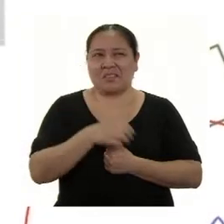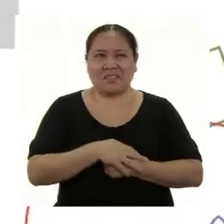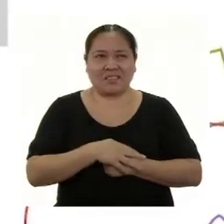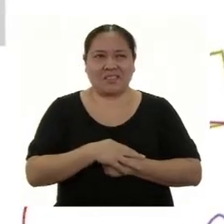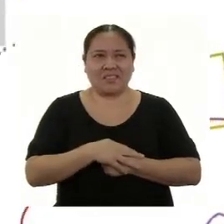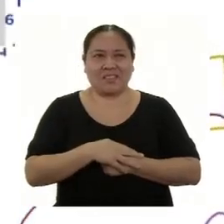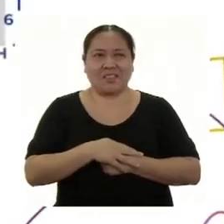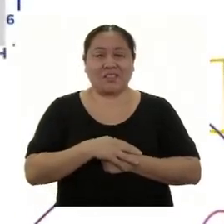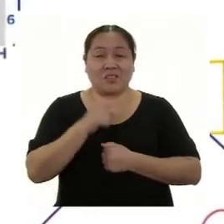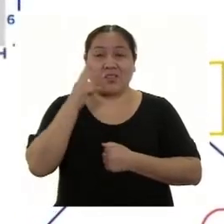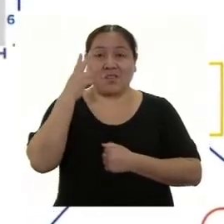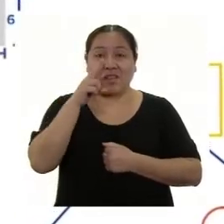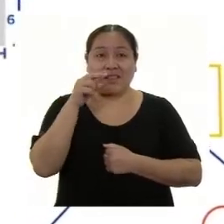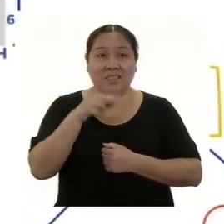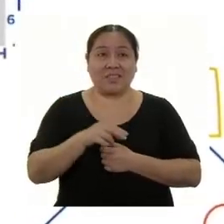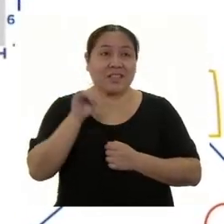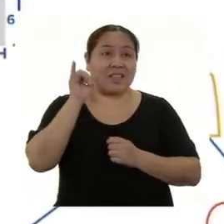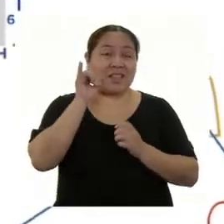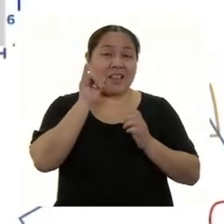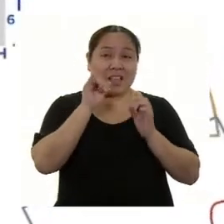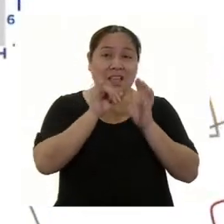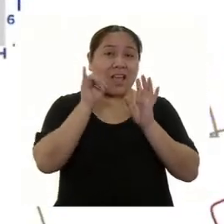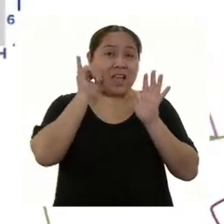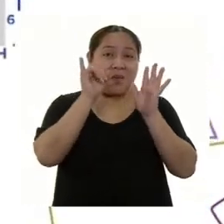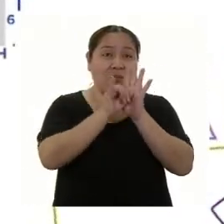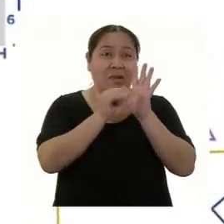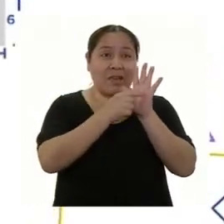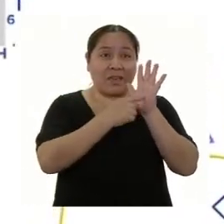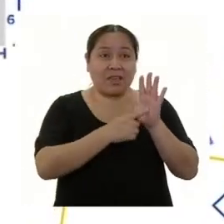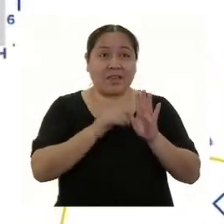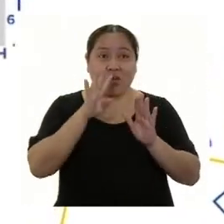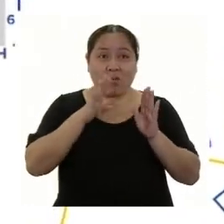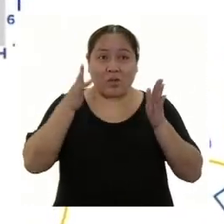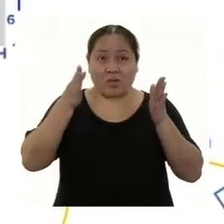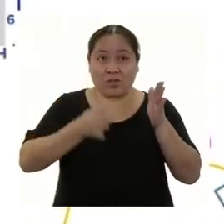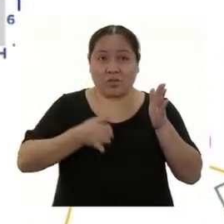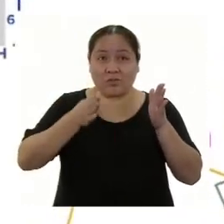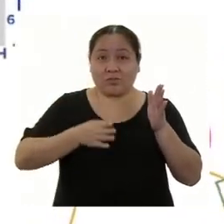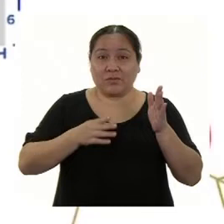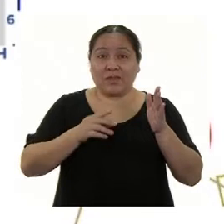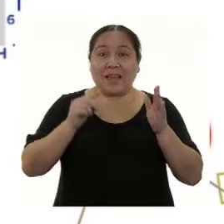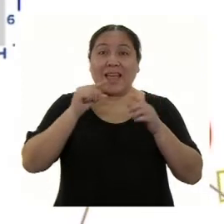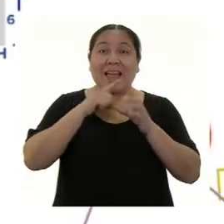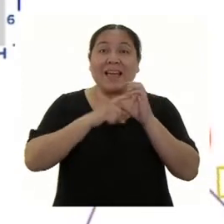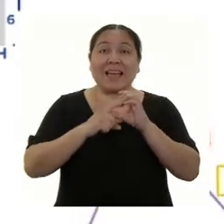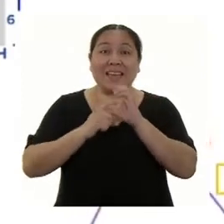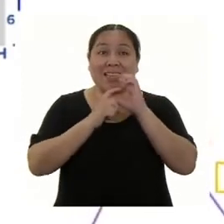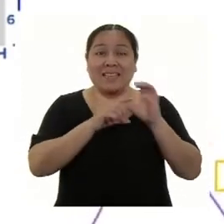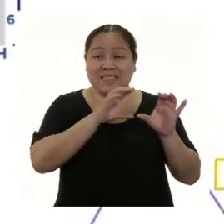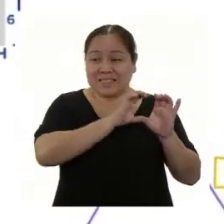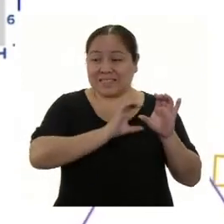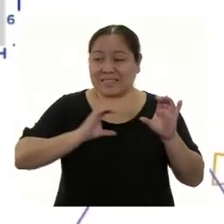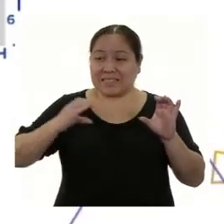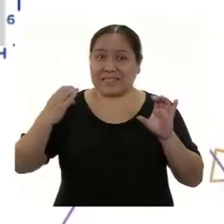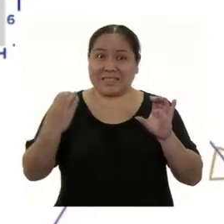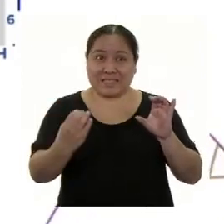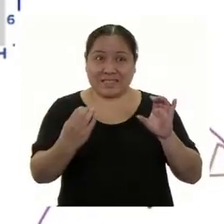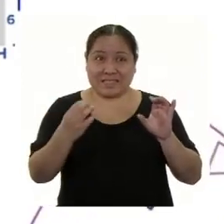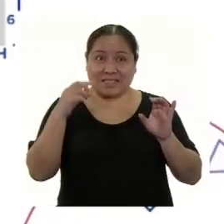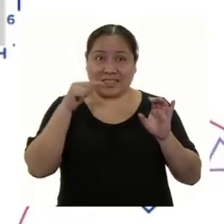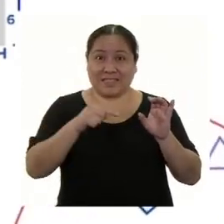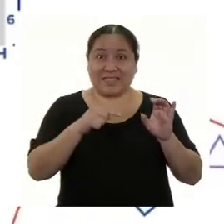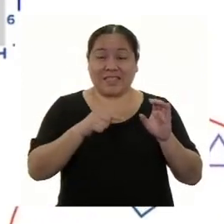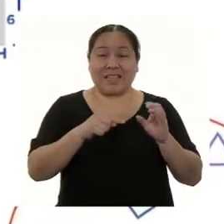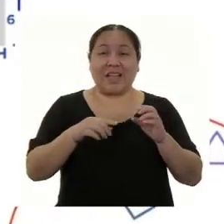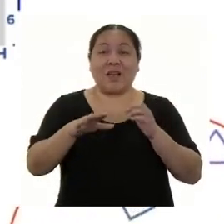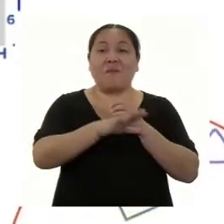puedes ver en esta imagen, las cuatro caras laterales que están de color gris pertenecen al prisma de